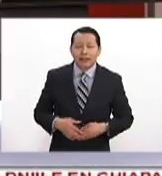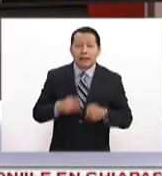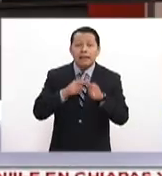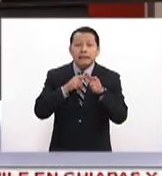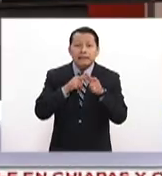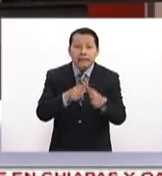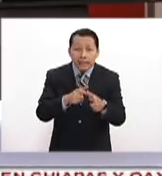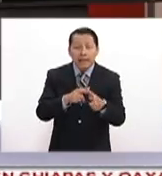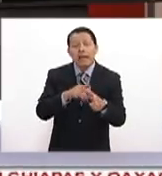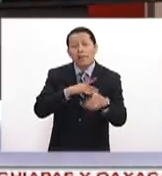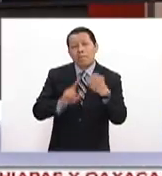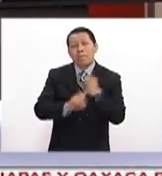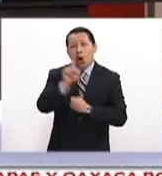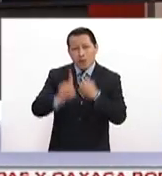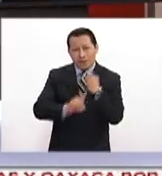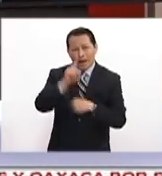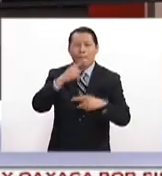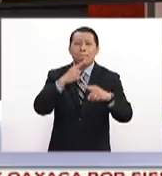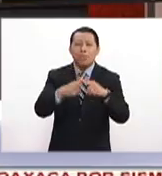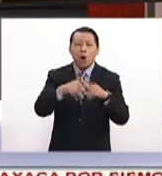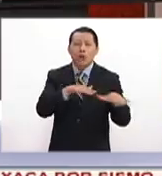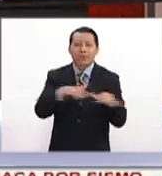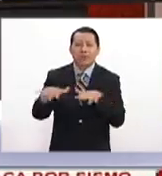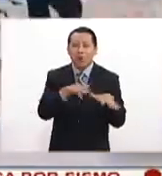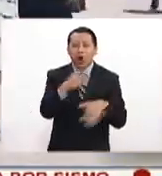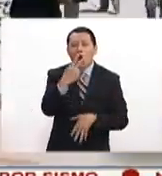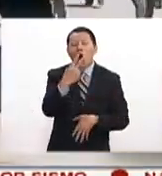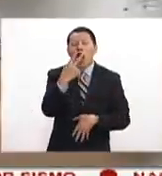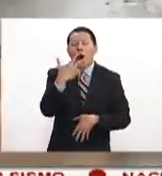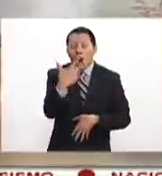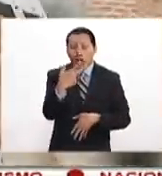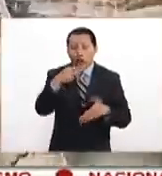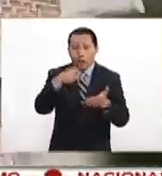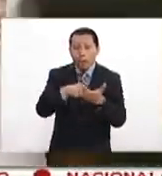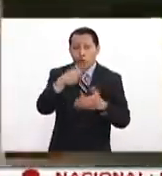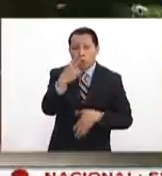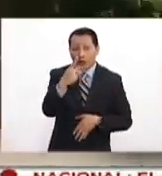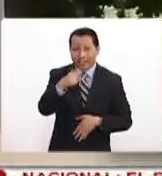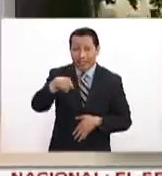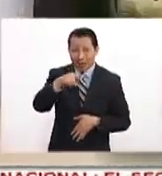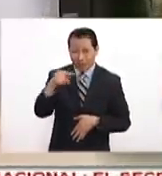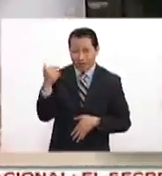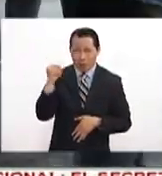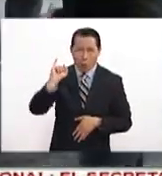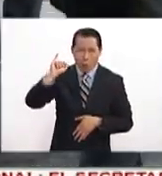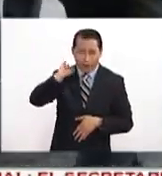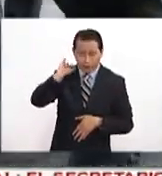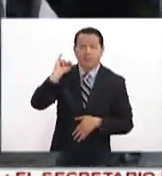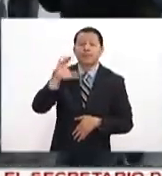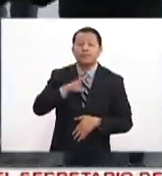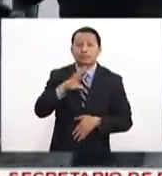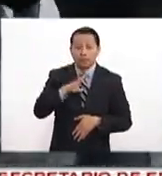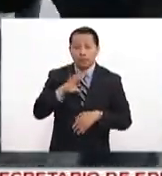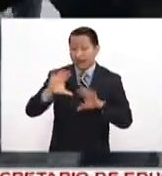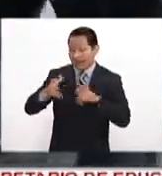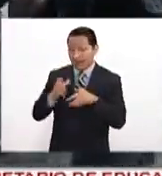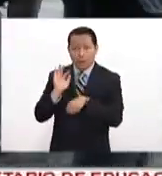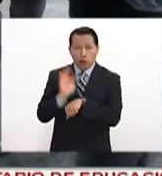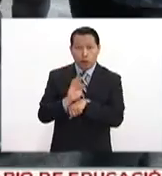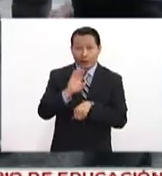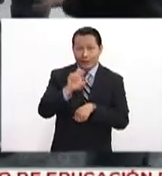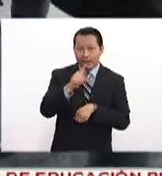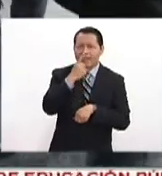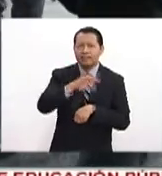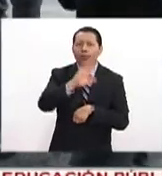Continúan las afectaciones por el sismo de 8.2 grados que se registró el jueves. La Coordinación Nacional de Protección Civil informó que el número de